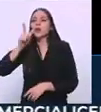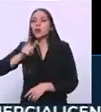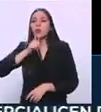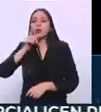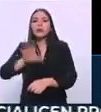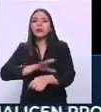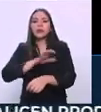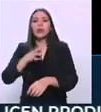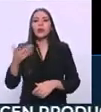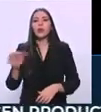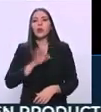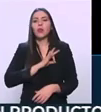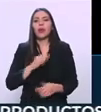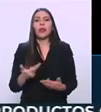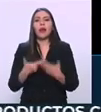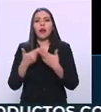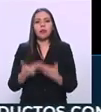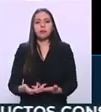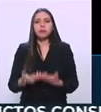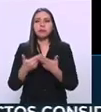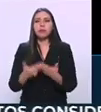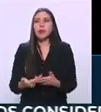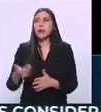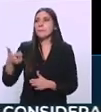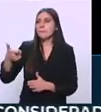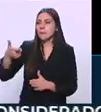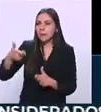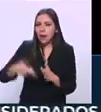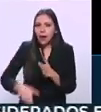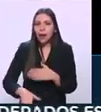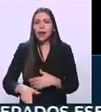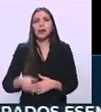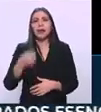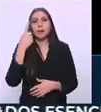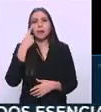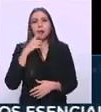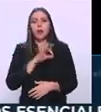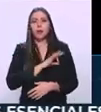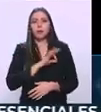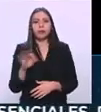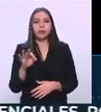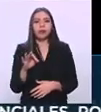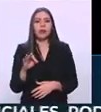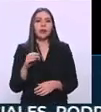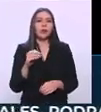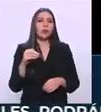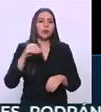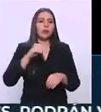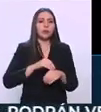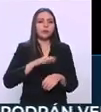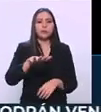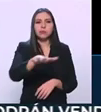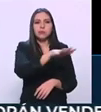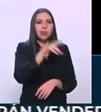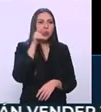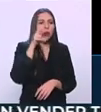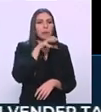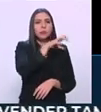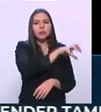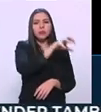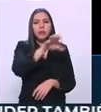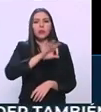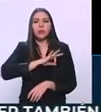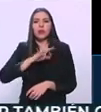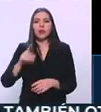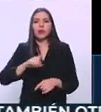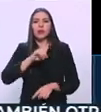baratas, suficientemente económicas para poder ser sustentadas inclusive a nivel técnico,